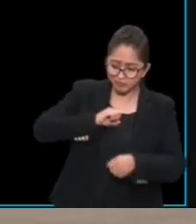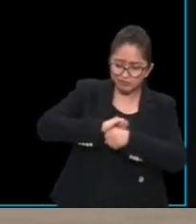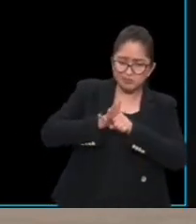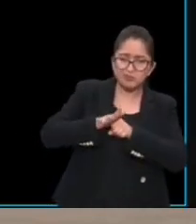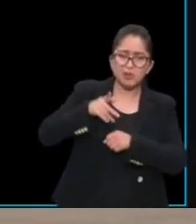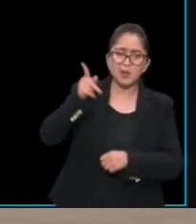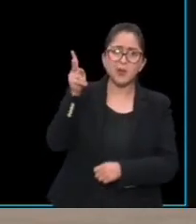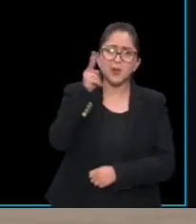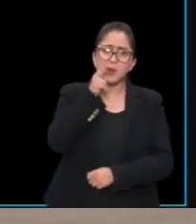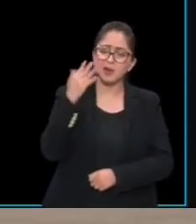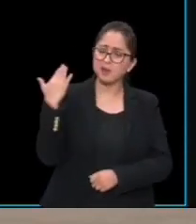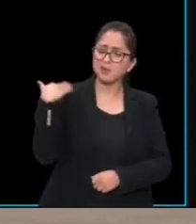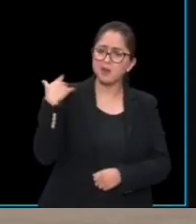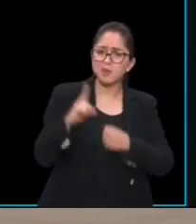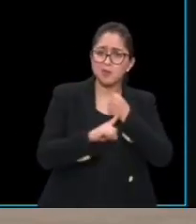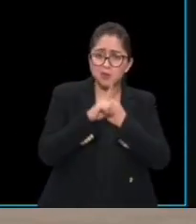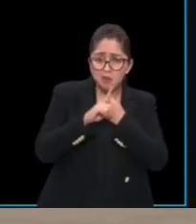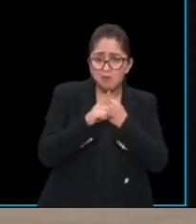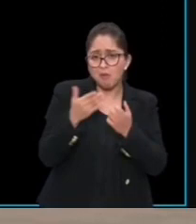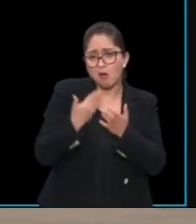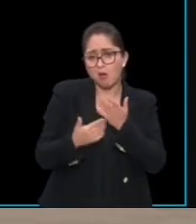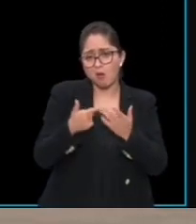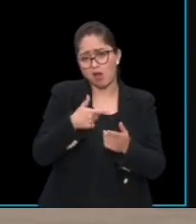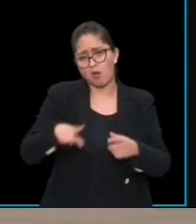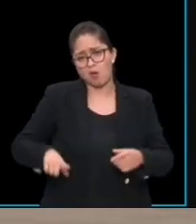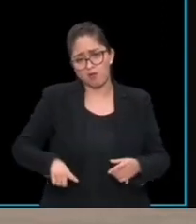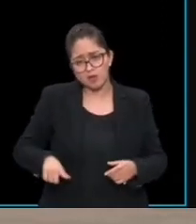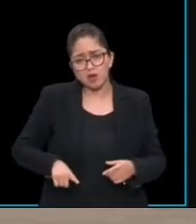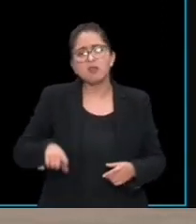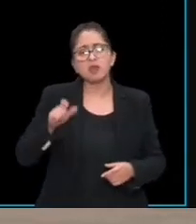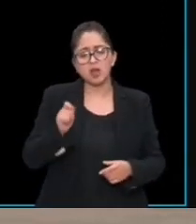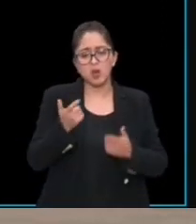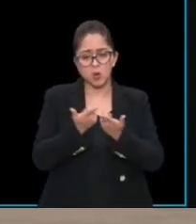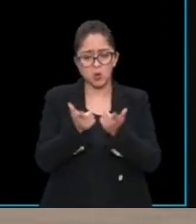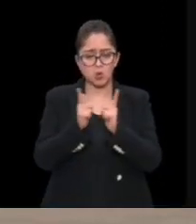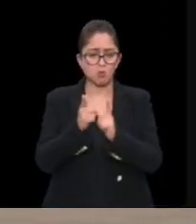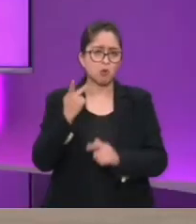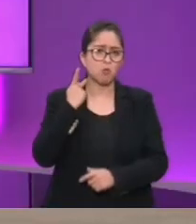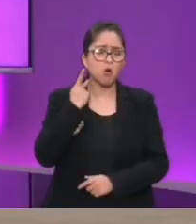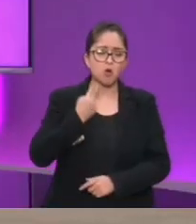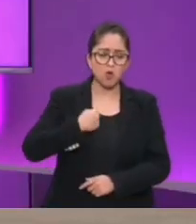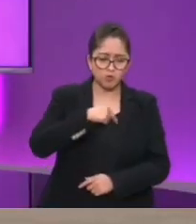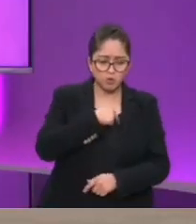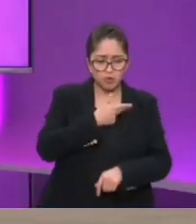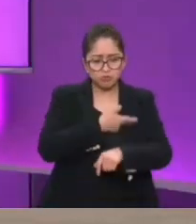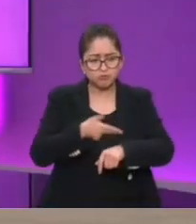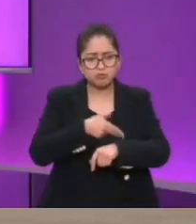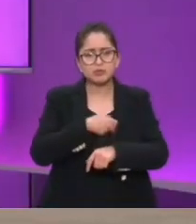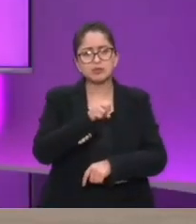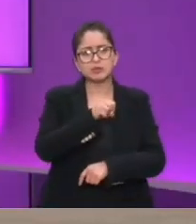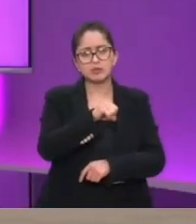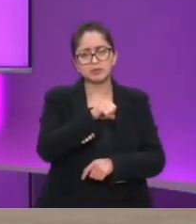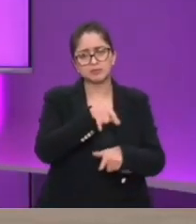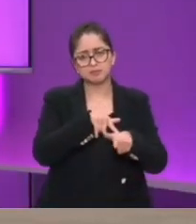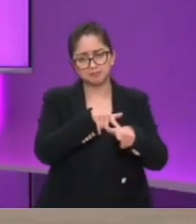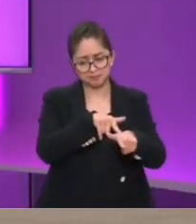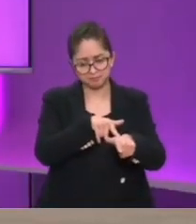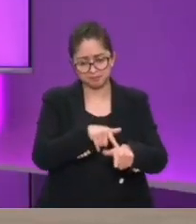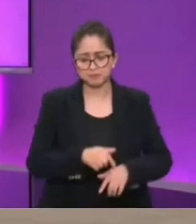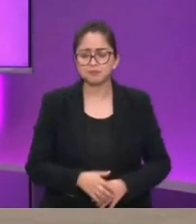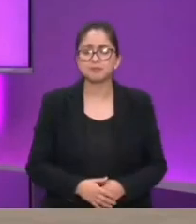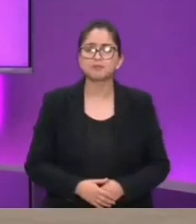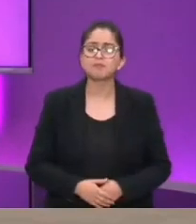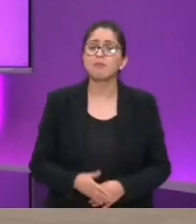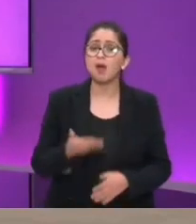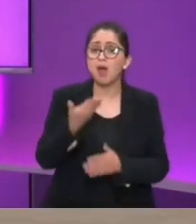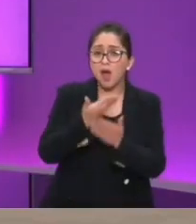del gobierno en turno, y creo que nosotros desde Fuerza por México lo estaremos impulsando. Gracias. Solamente para decirle a quienes